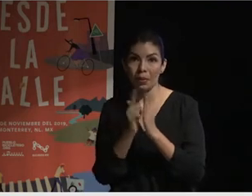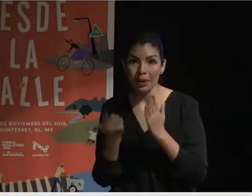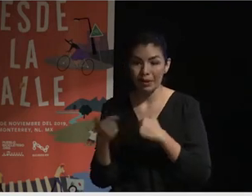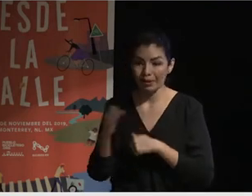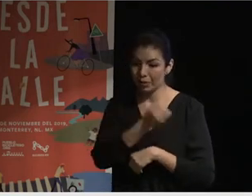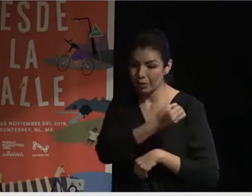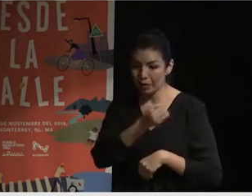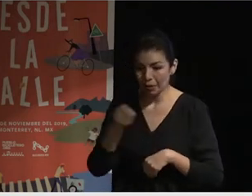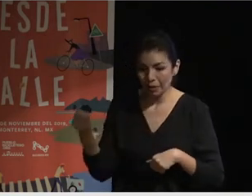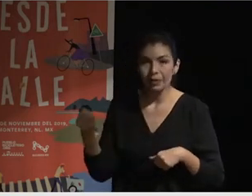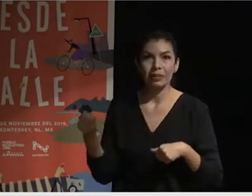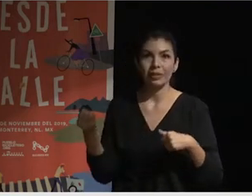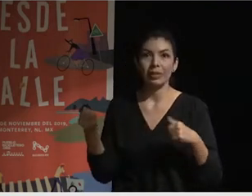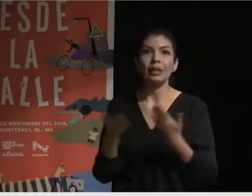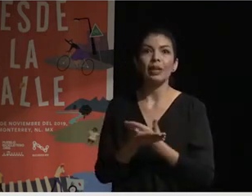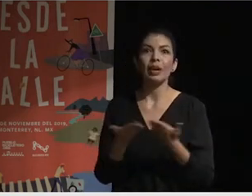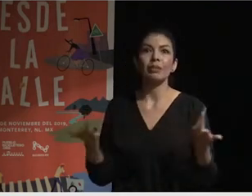muy caótico, incluso los académicos